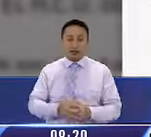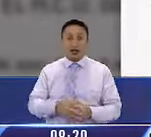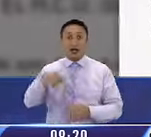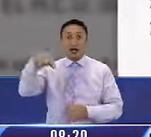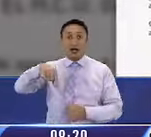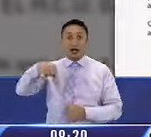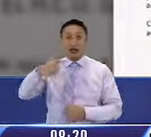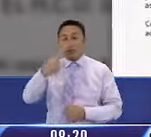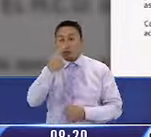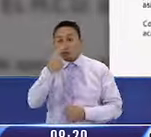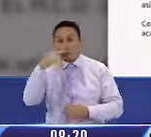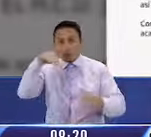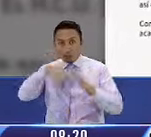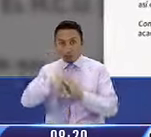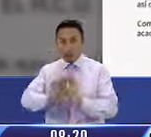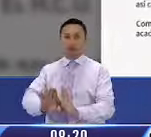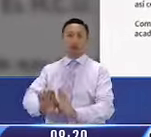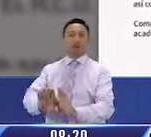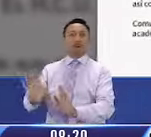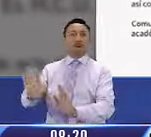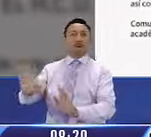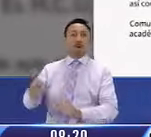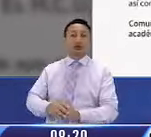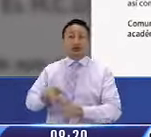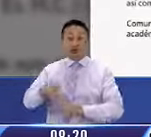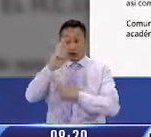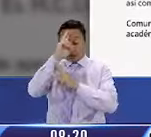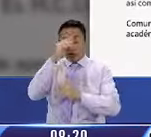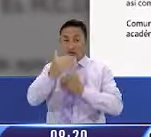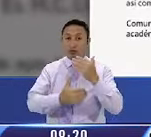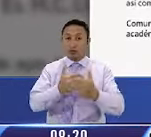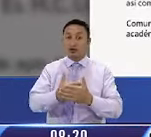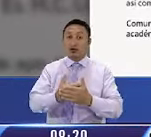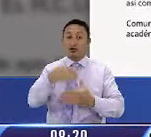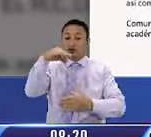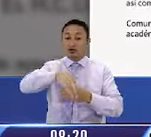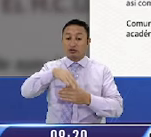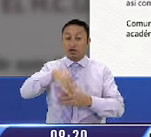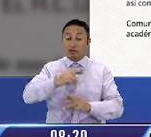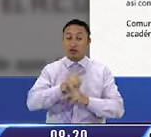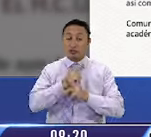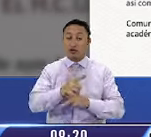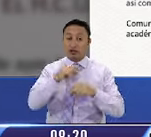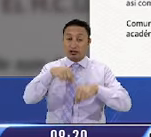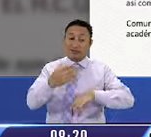esta intromisión ilegal y reitera el respeto al proceso electoral y los resultados